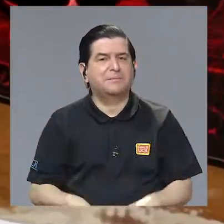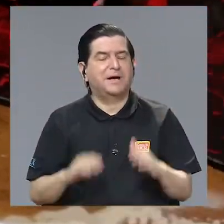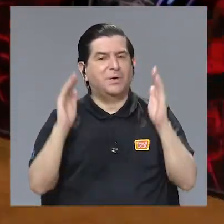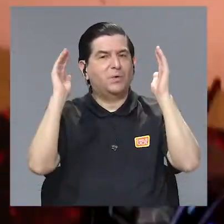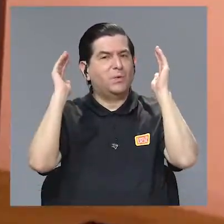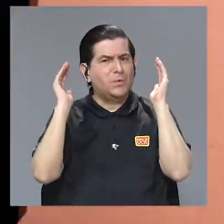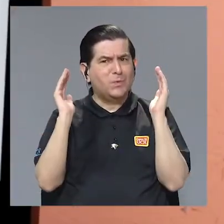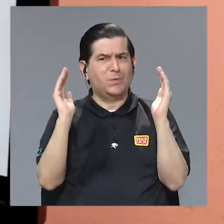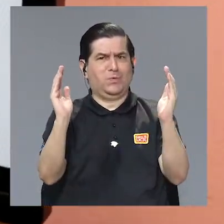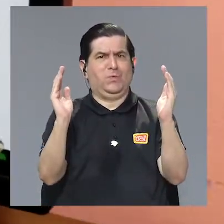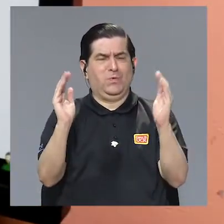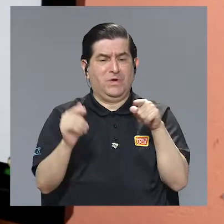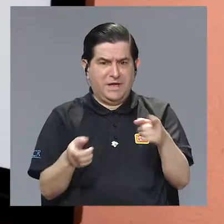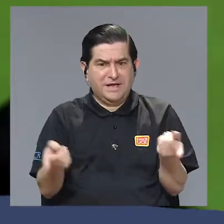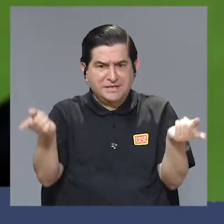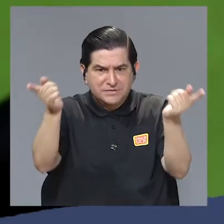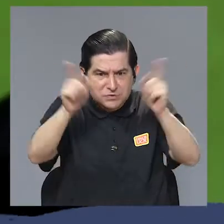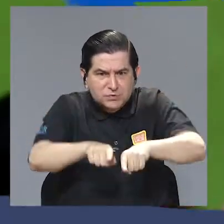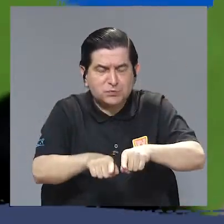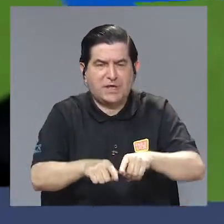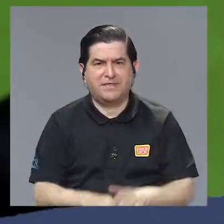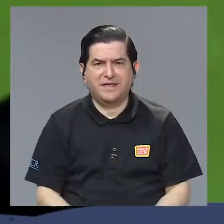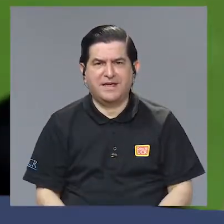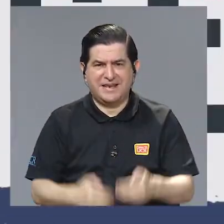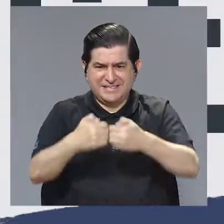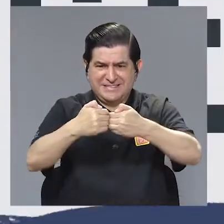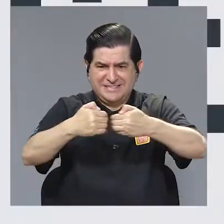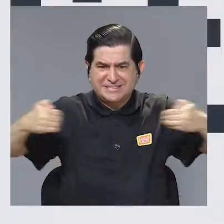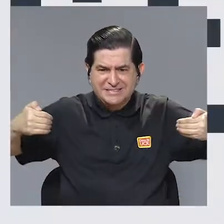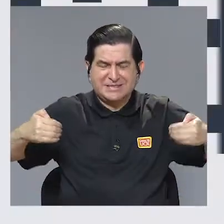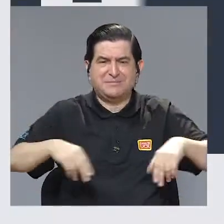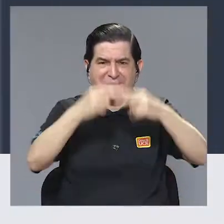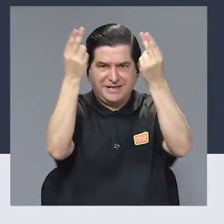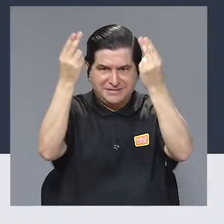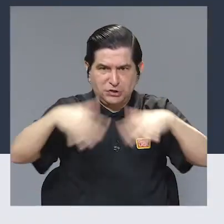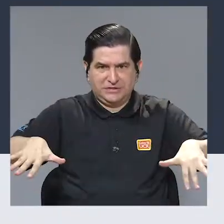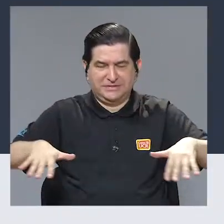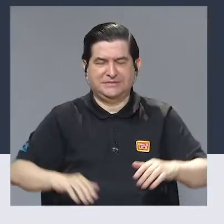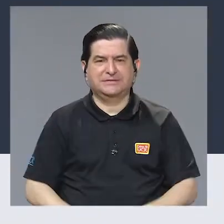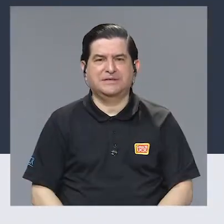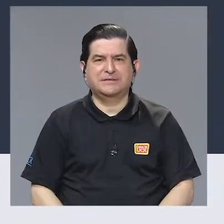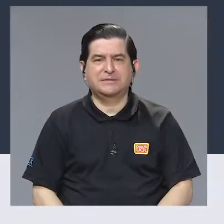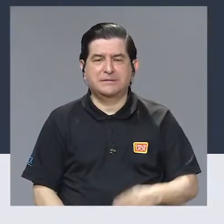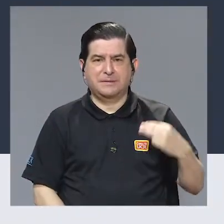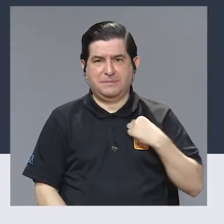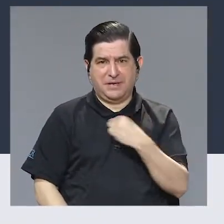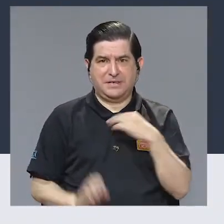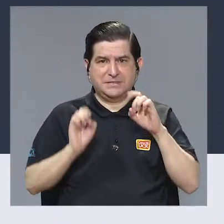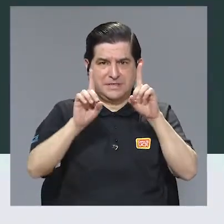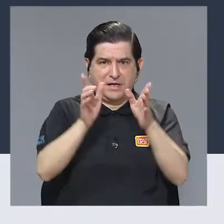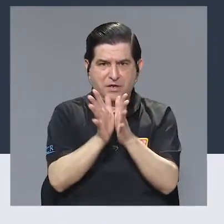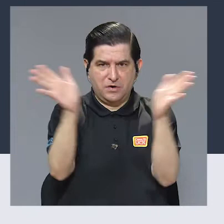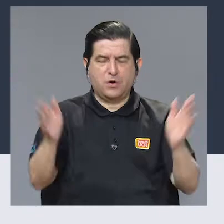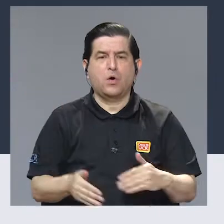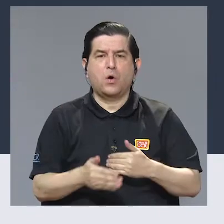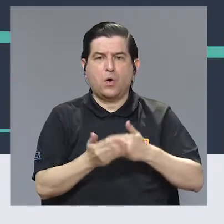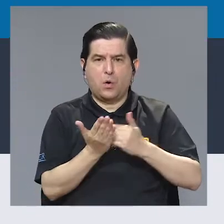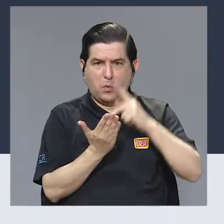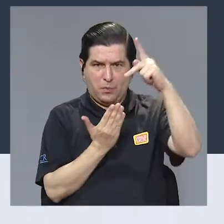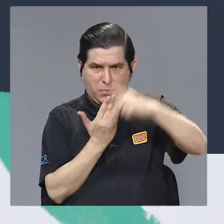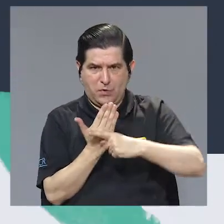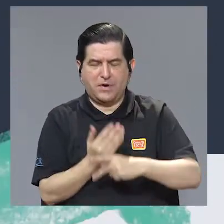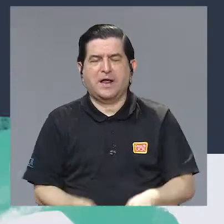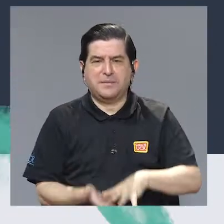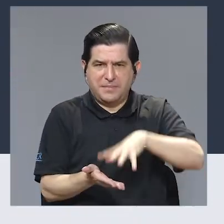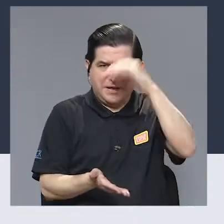muy grande que se ha visto y se ha manifestado, que es la brecha digital. Aunque el MEP cuenta con un plan de